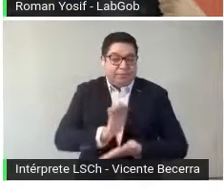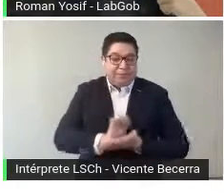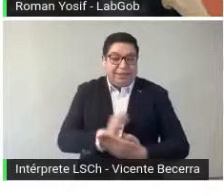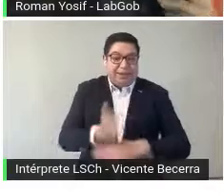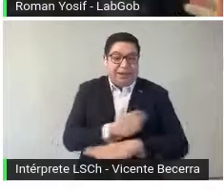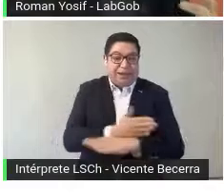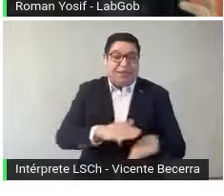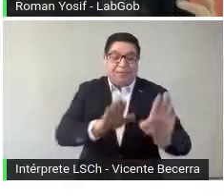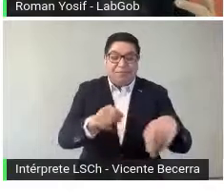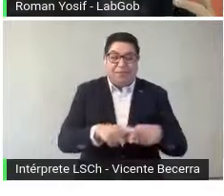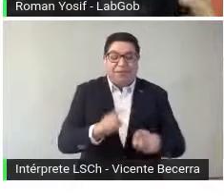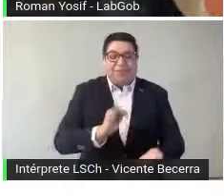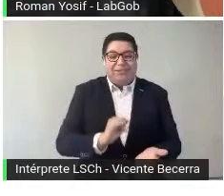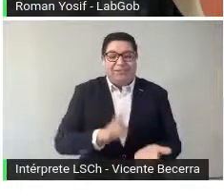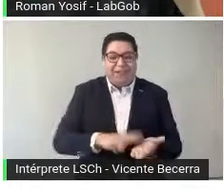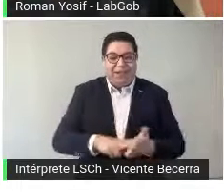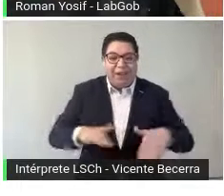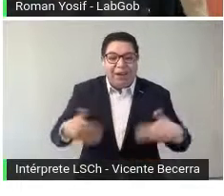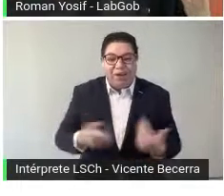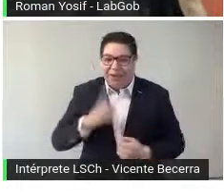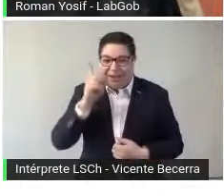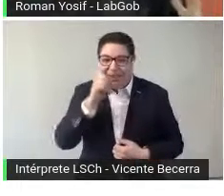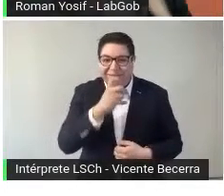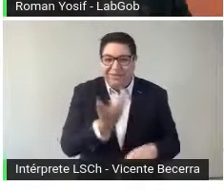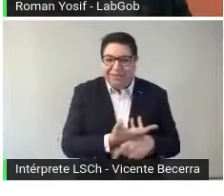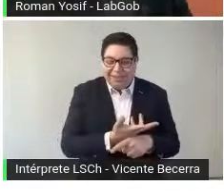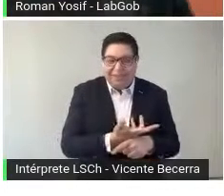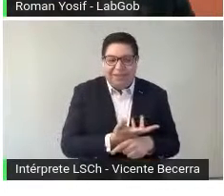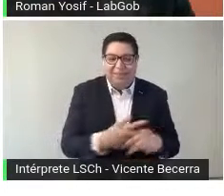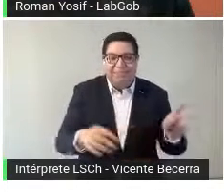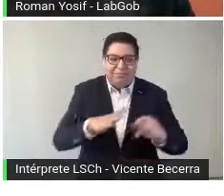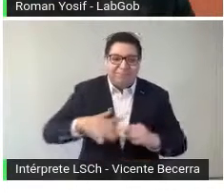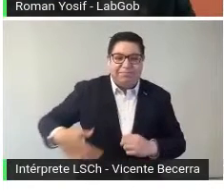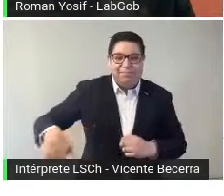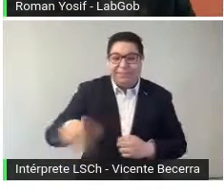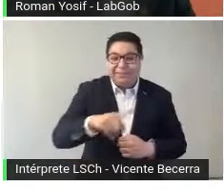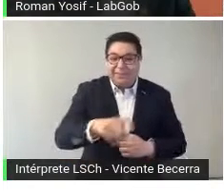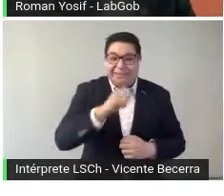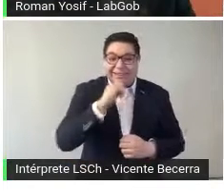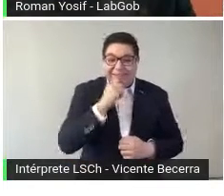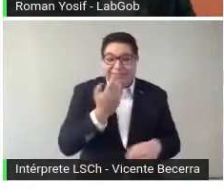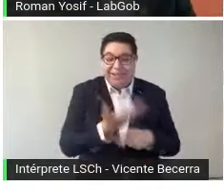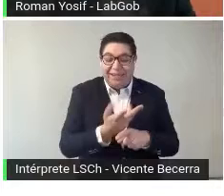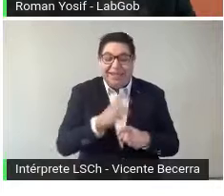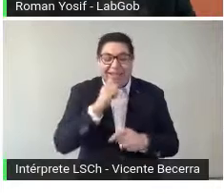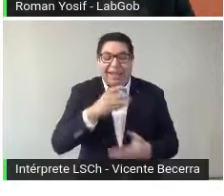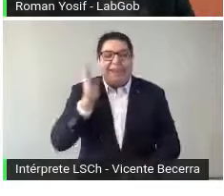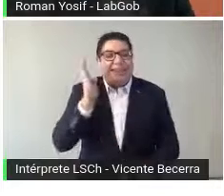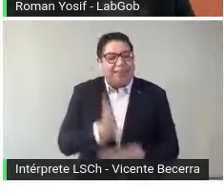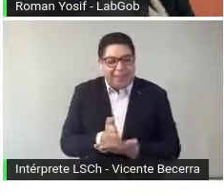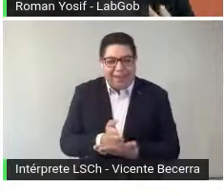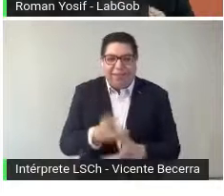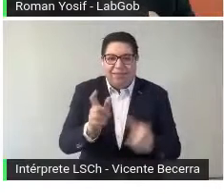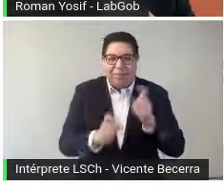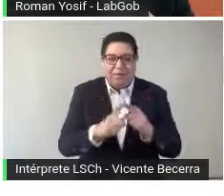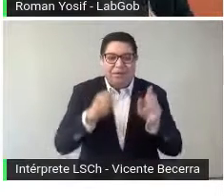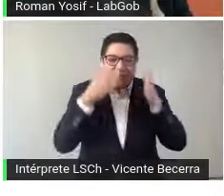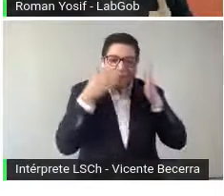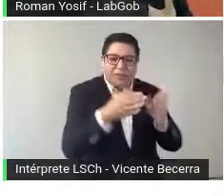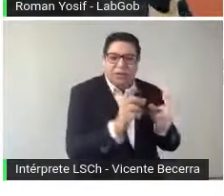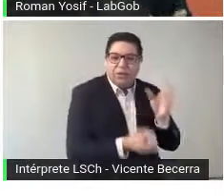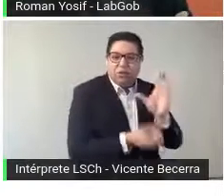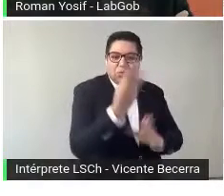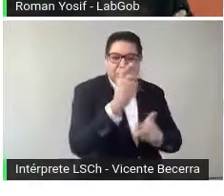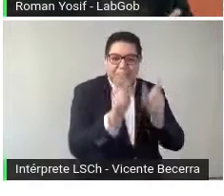principio, vivimos momentos complejos y tenemos que entender que esa complejidad debemos abordarla con perspectivas nuevas, con